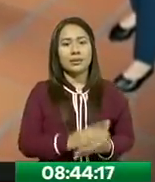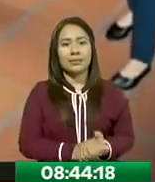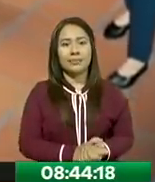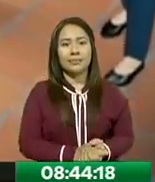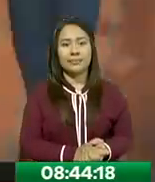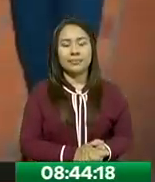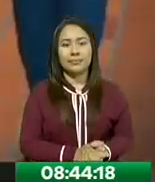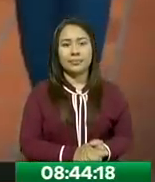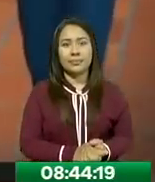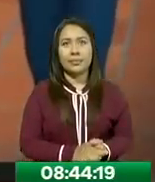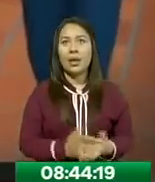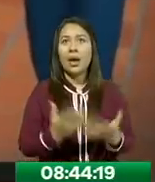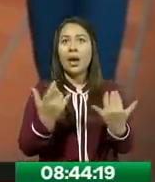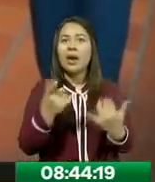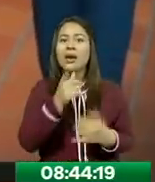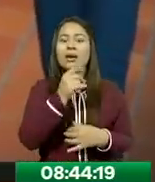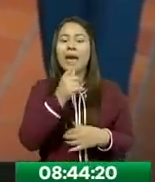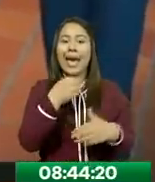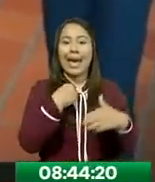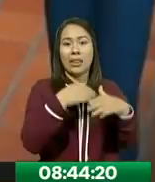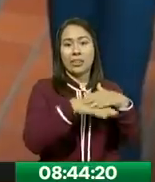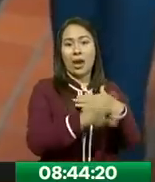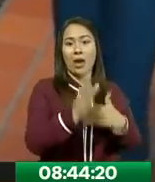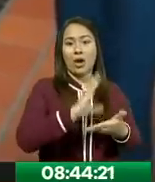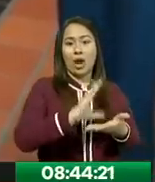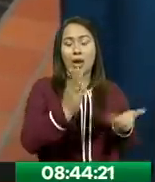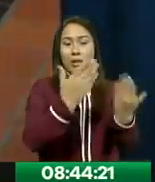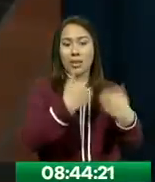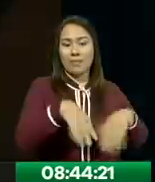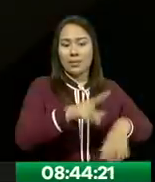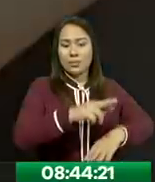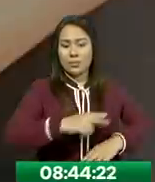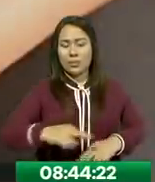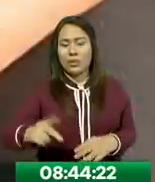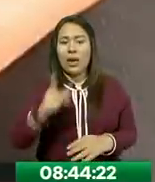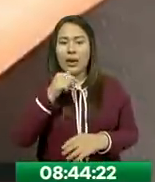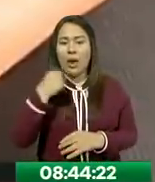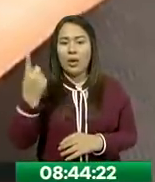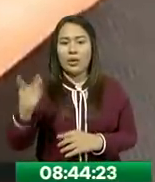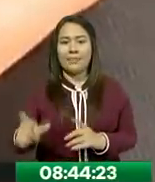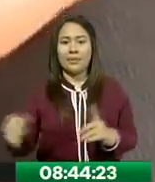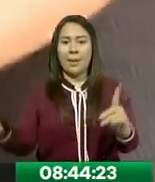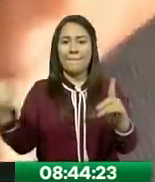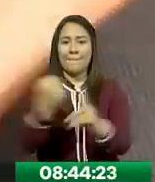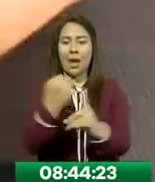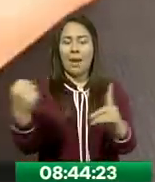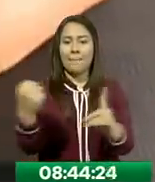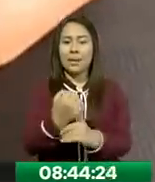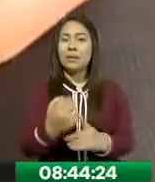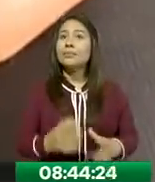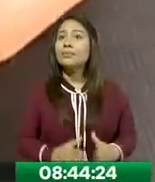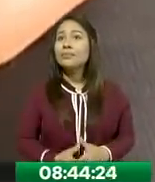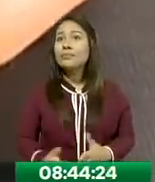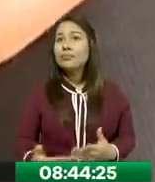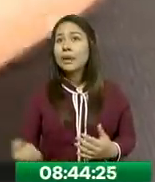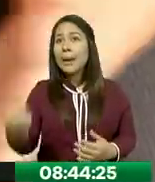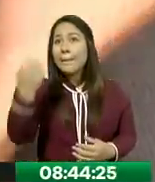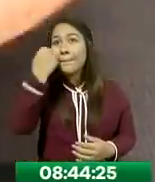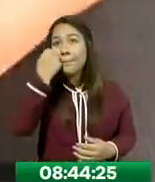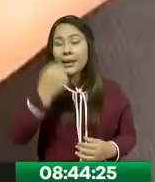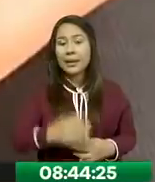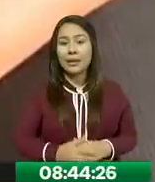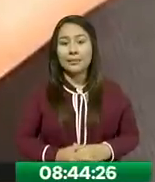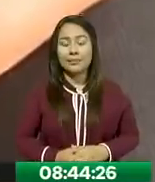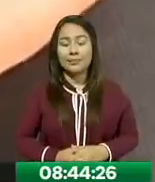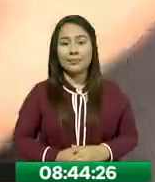agresor. Él no había entrado a clase, nomás lo estaba esperando, era para agredir. Él procede pues a golpearlo, a darle puñetes, a darle